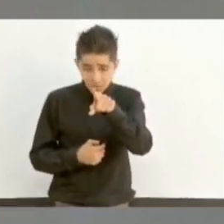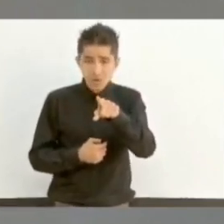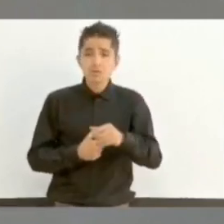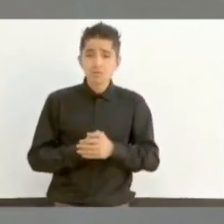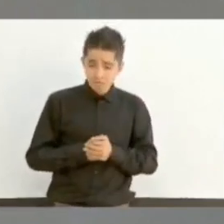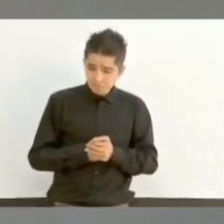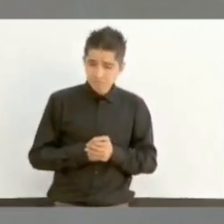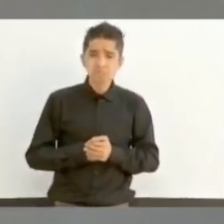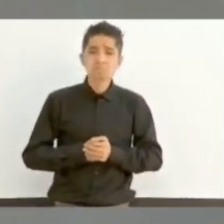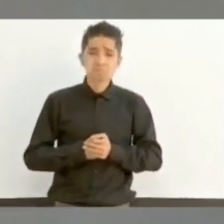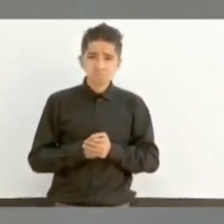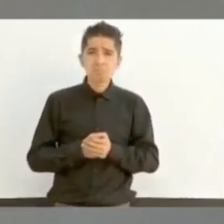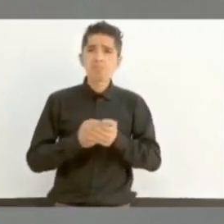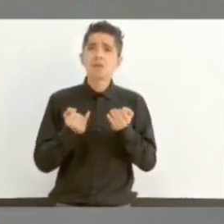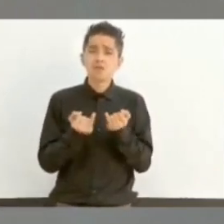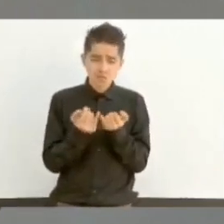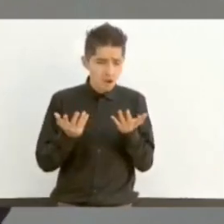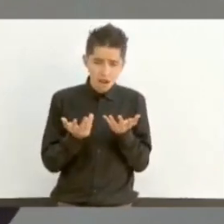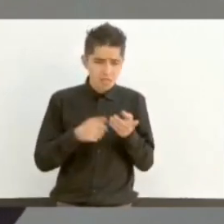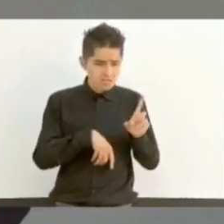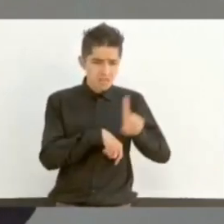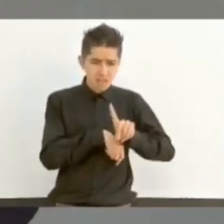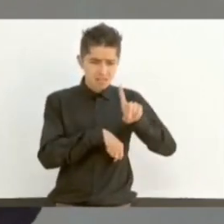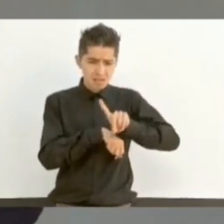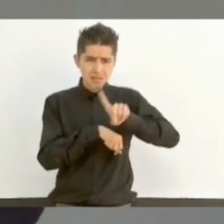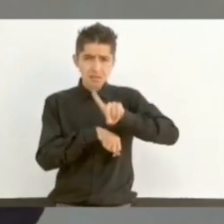estamos diario,